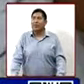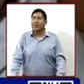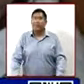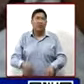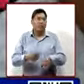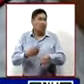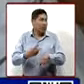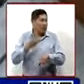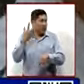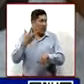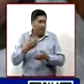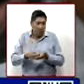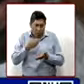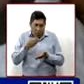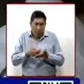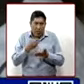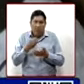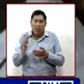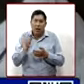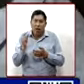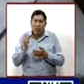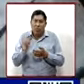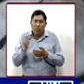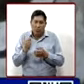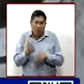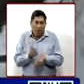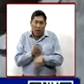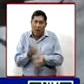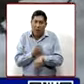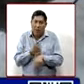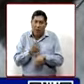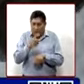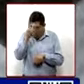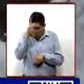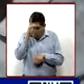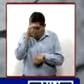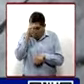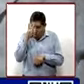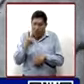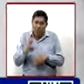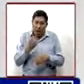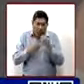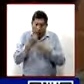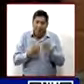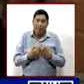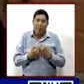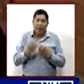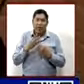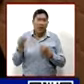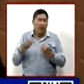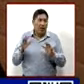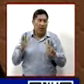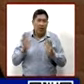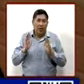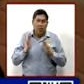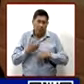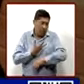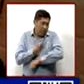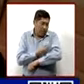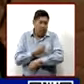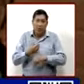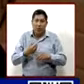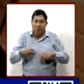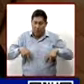Tres veces al día, sus sopitas, su arrocillito con avena, su pollo, de hecho, es lo primero que ella acaba. Y una vez que estén